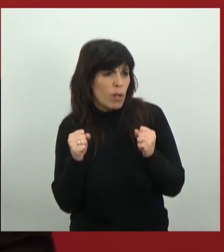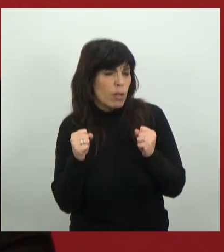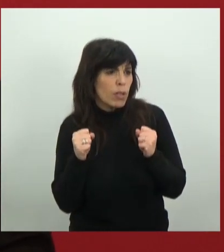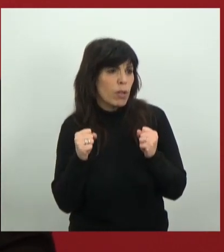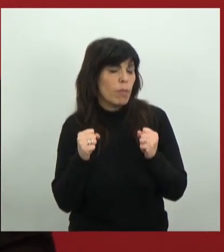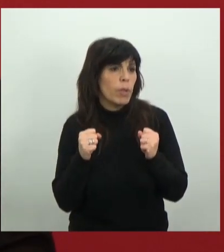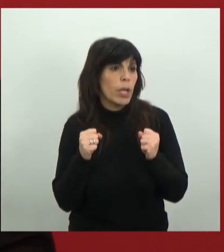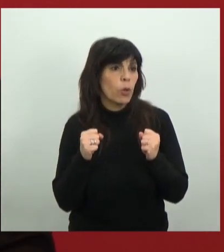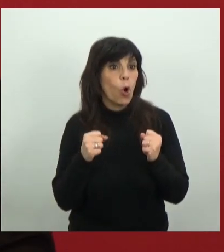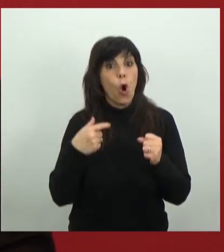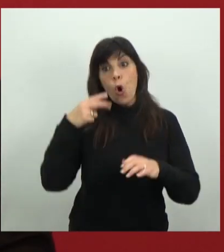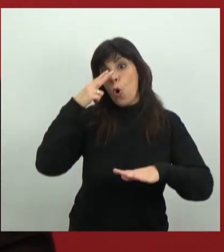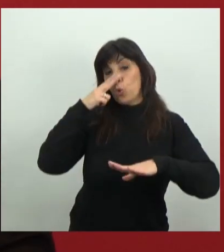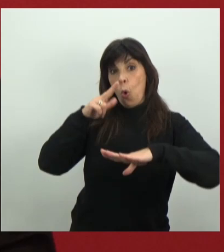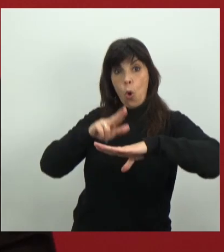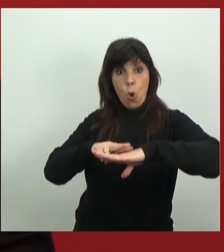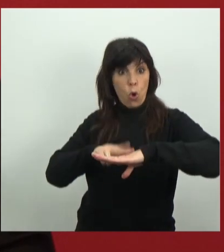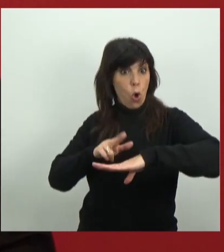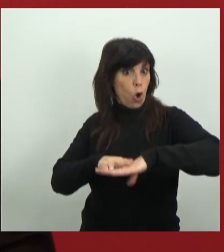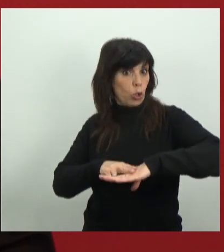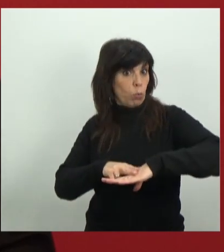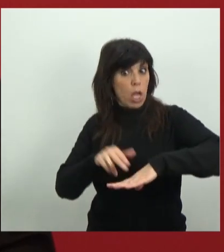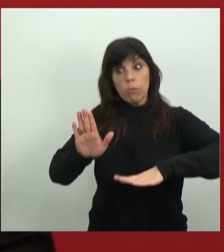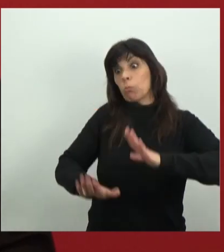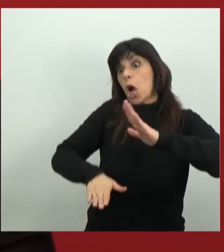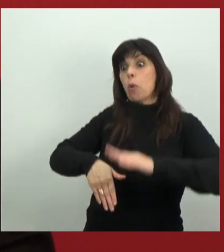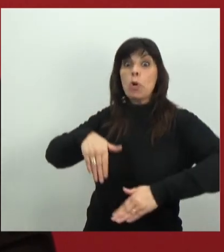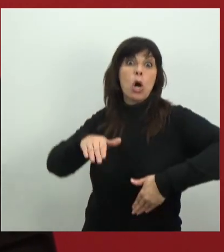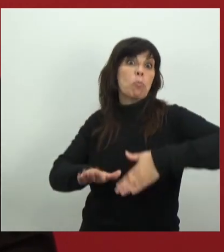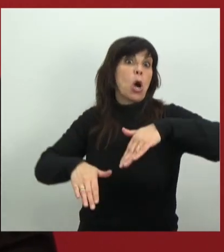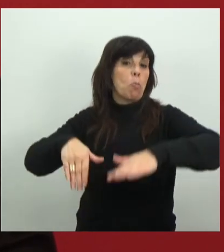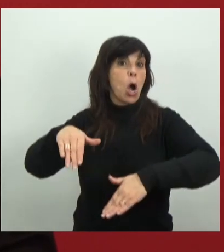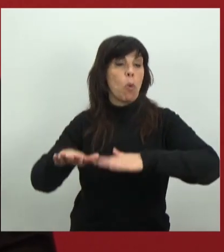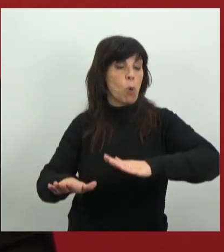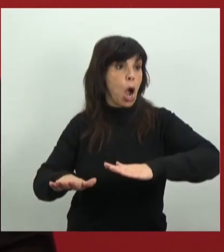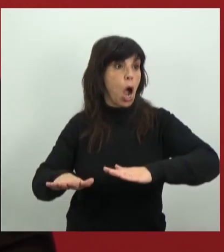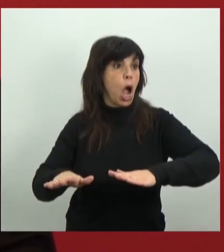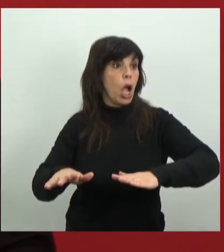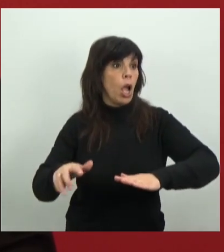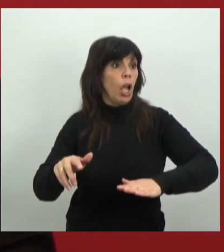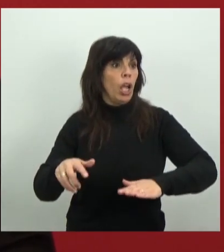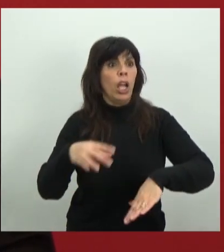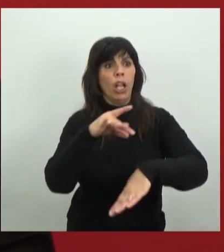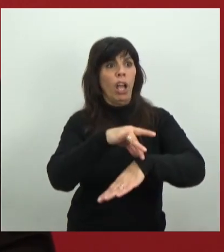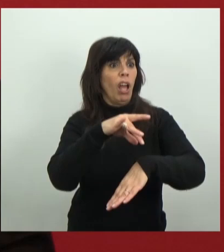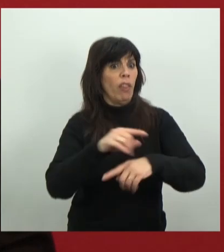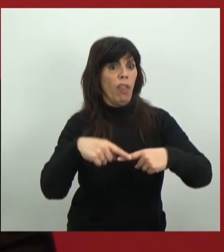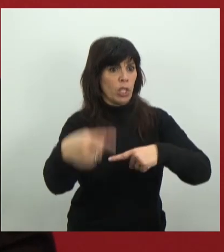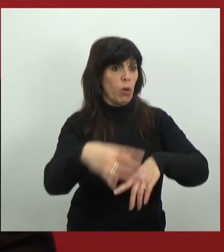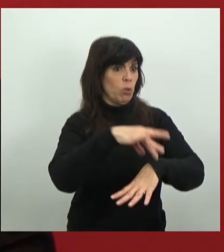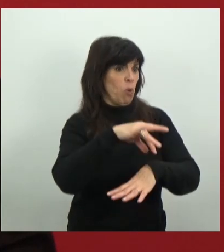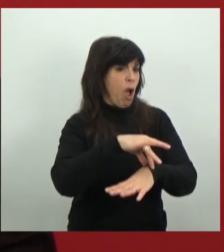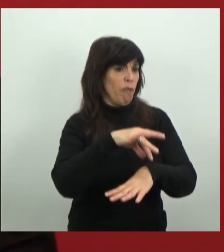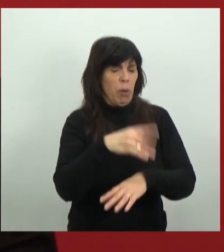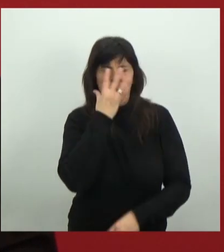una pulmonía, no es porque estás endemoniado. No, es porque eres un idiota,